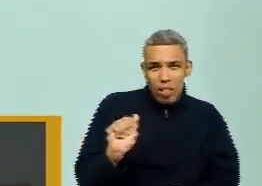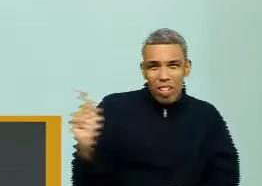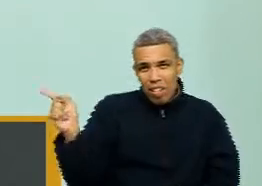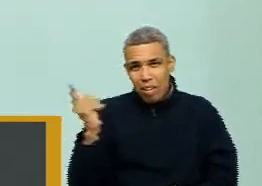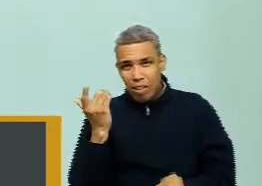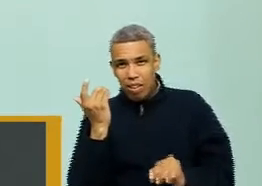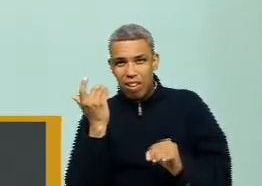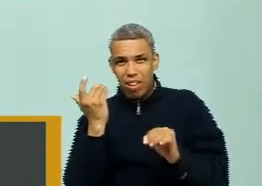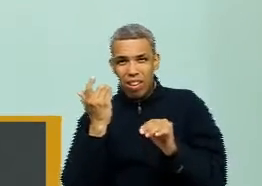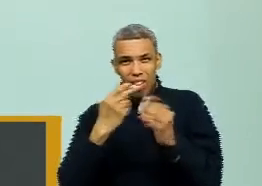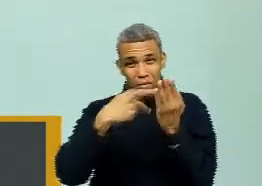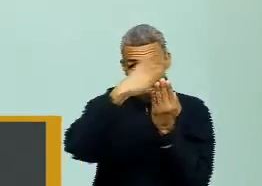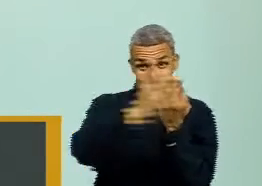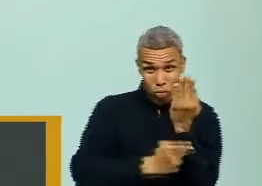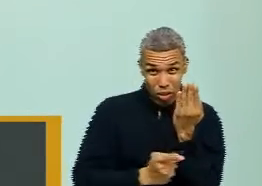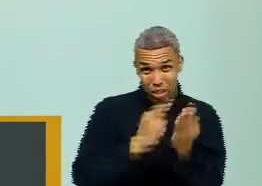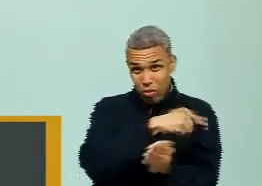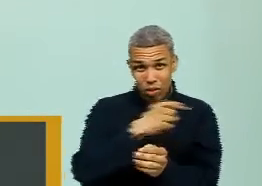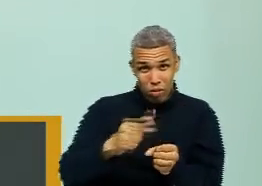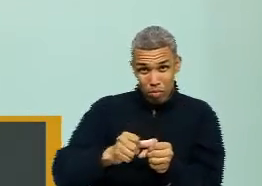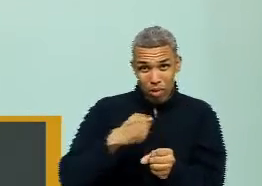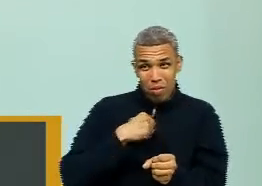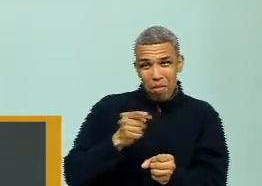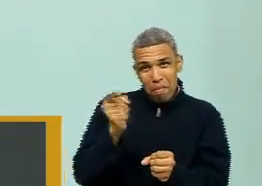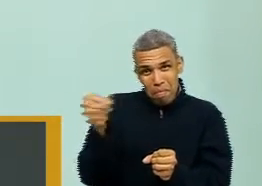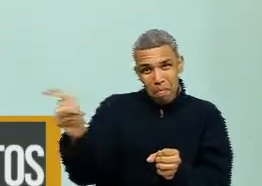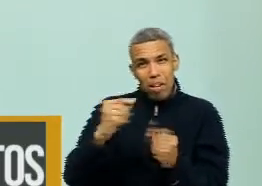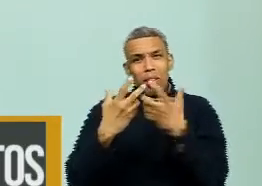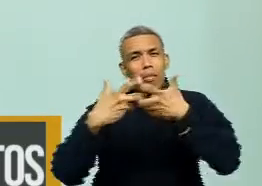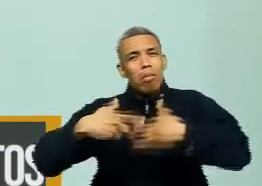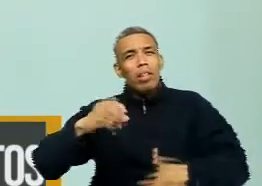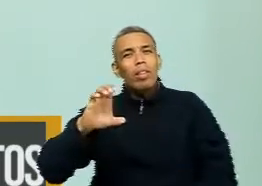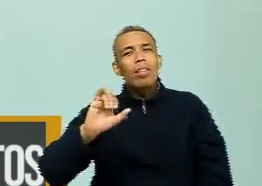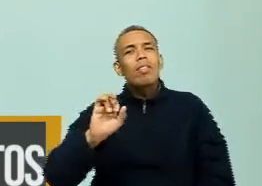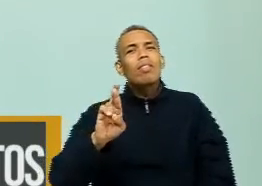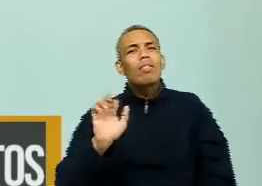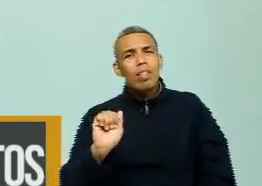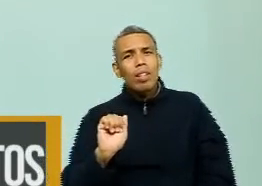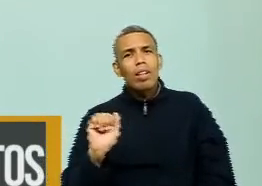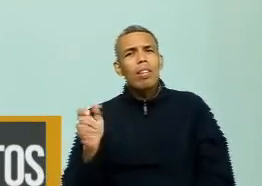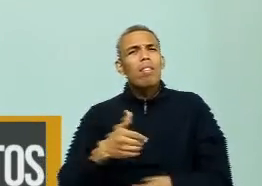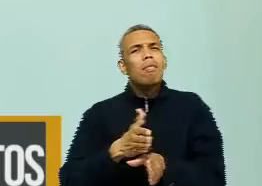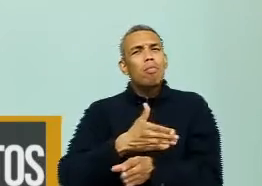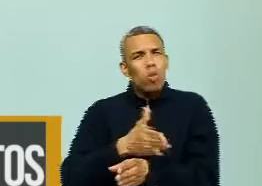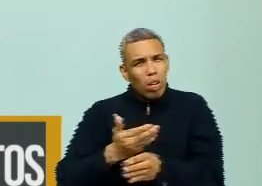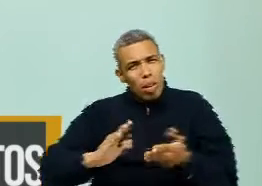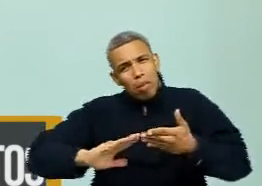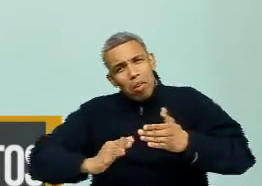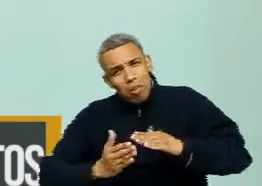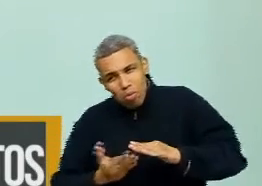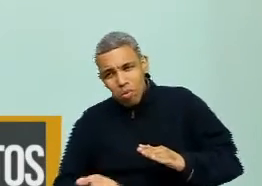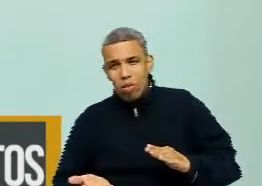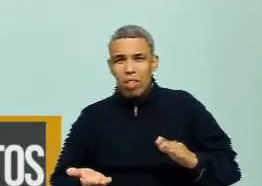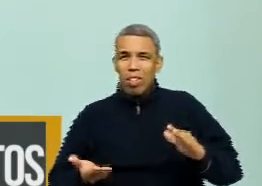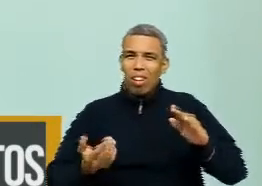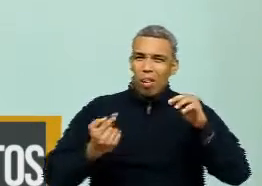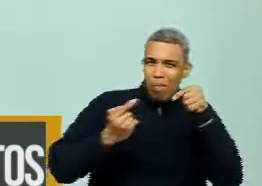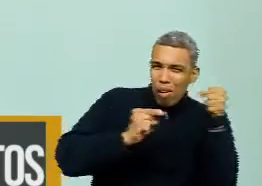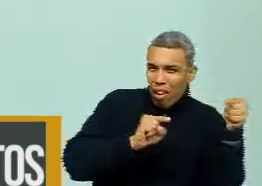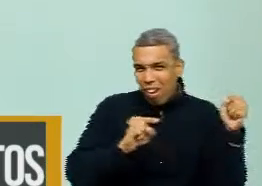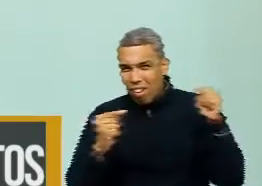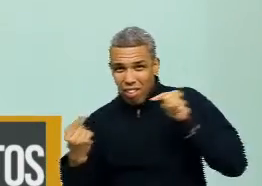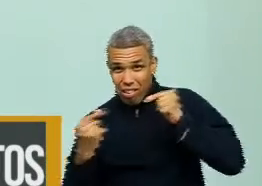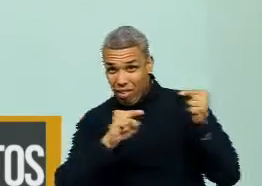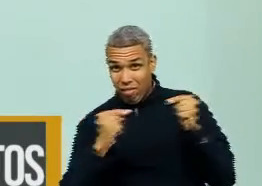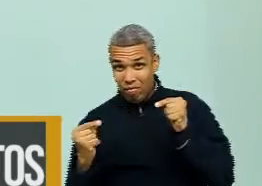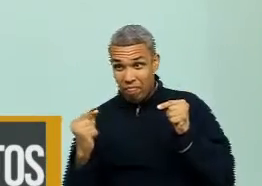preocupación, porque como tal el proyecto siempre le hemos manifestado que queremos trabajar de la mano con él, pero de igual